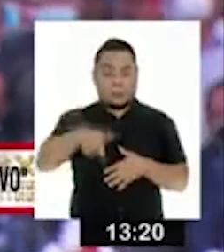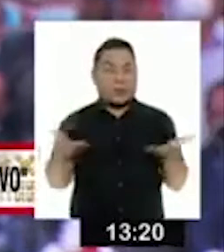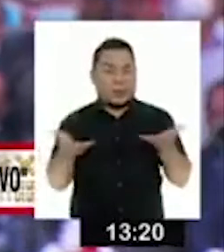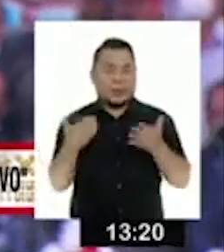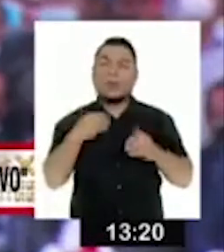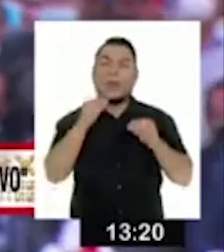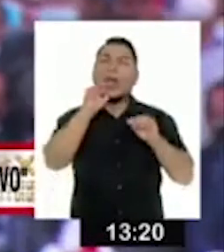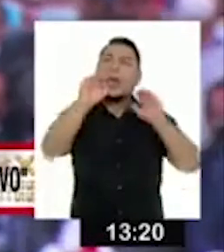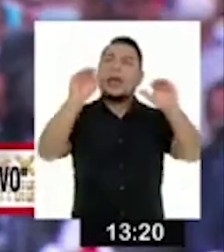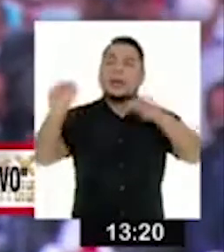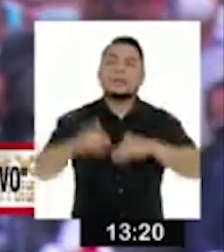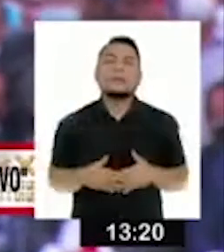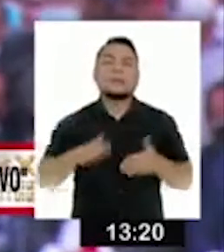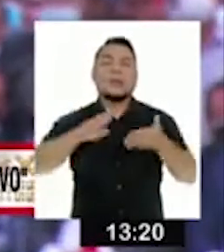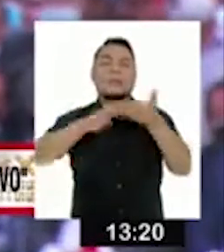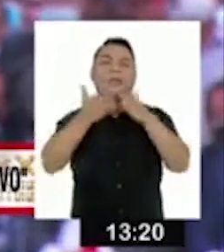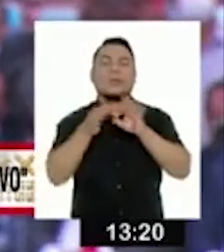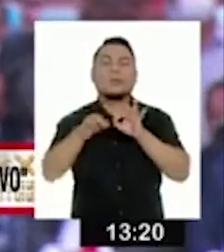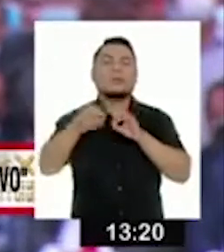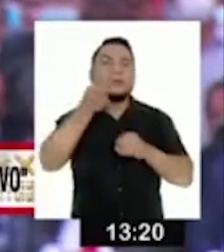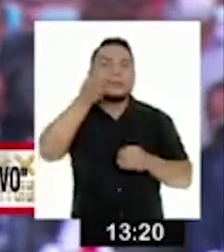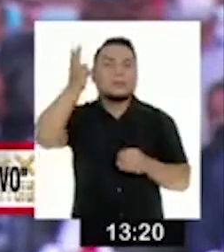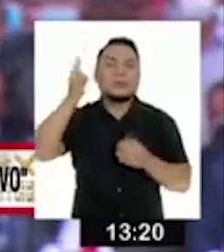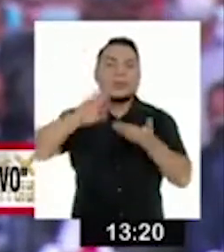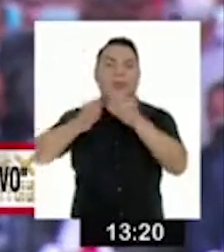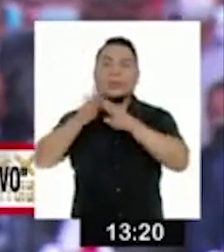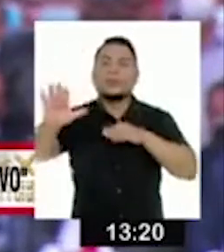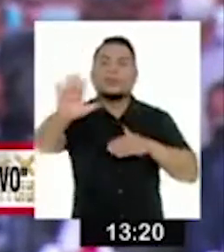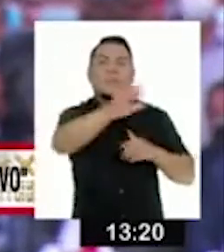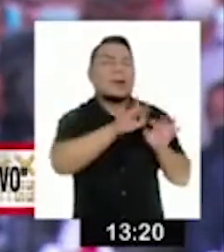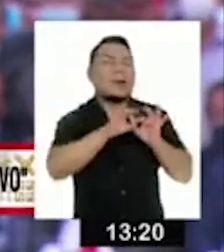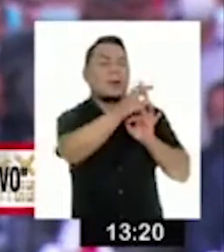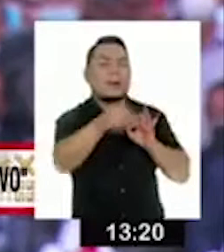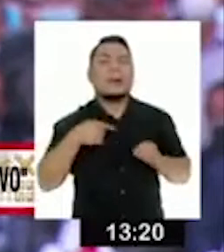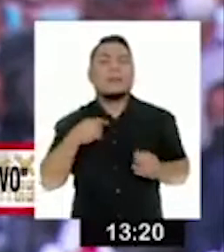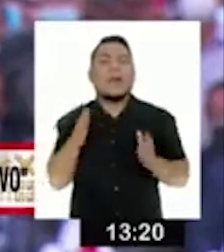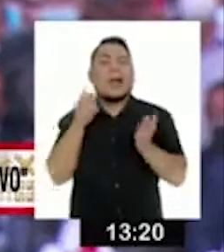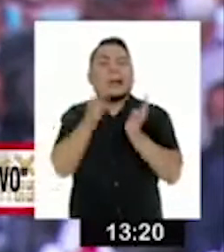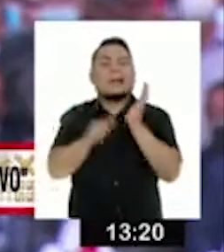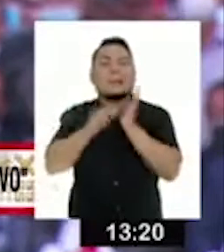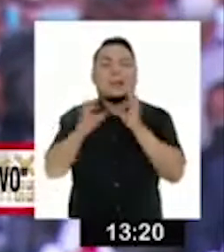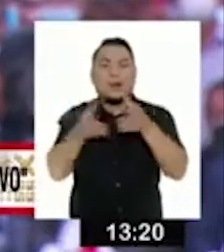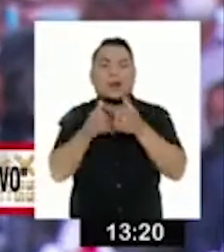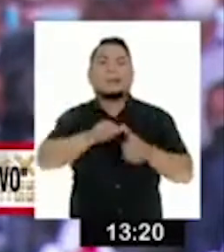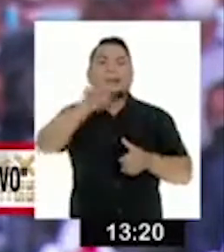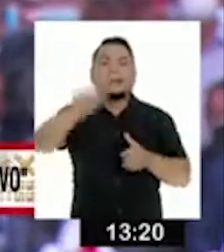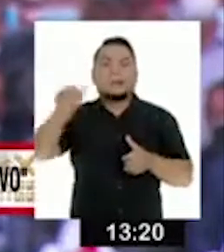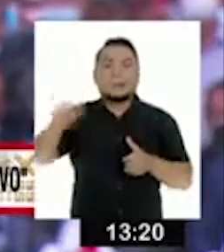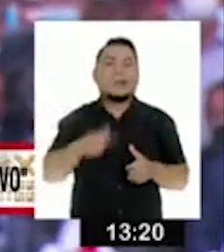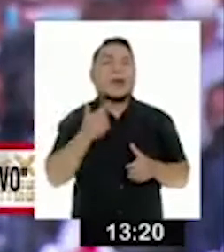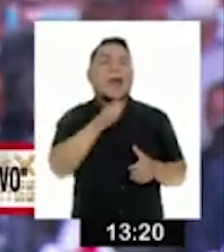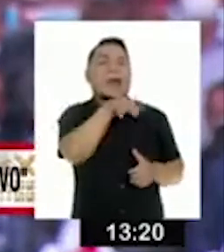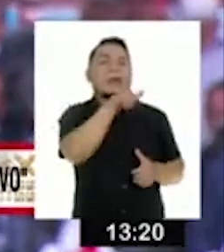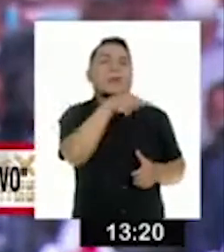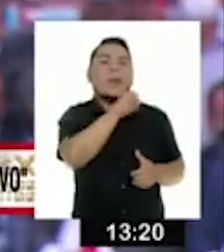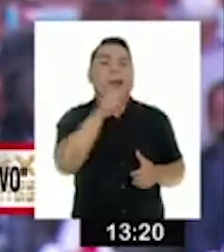invoco a los pueblos originarios, a mis hermanos ronderos, a los quechuas, aymaras,